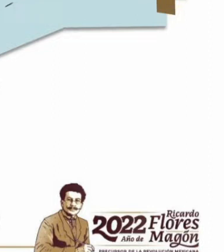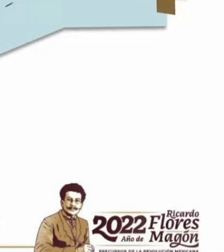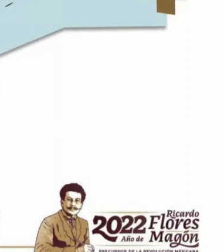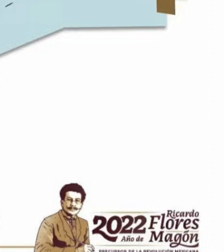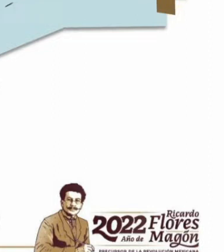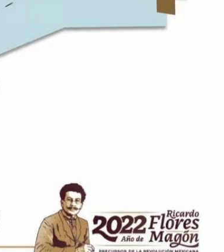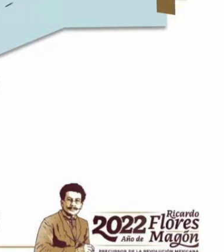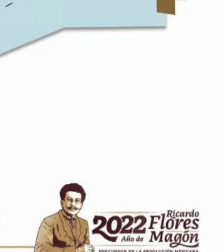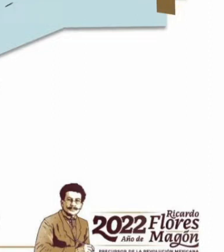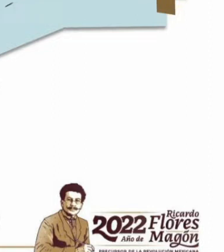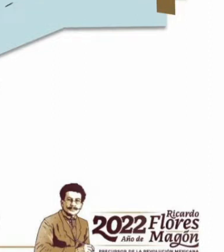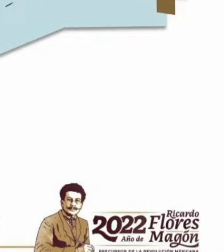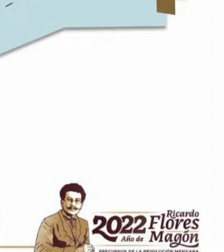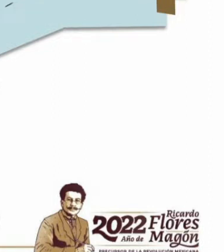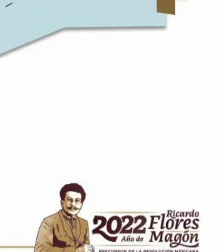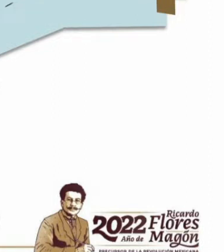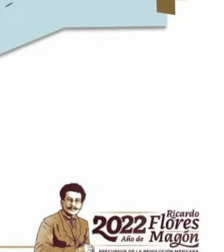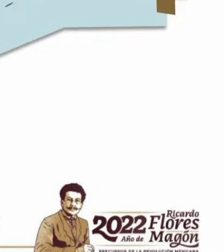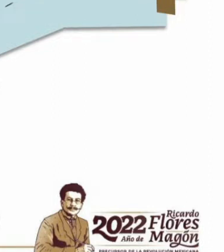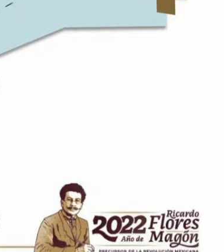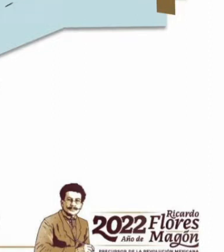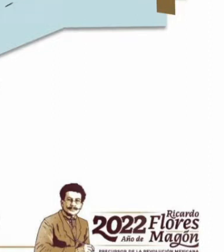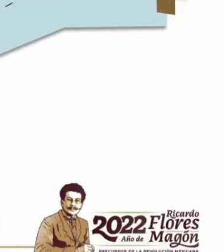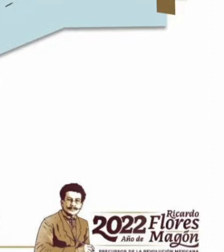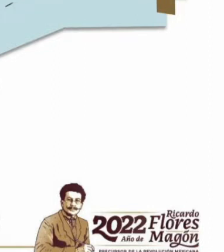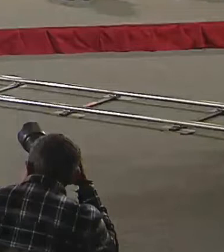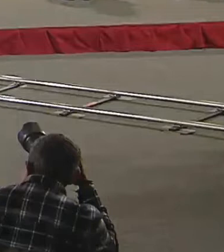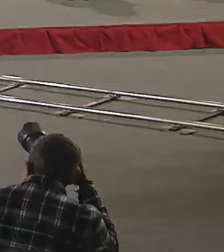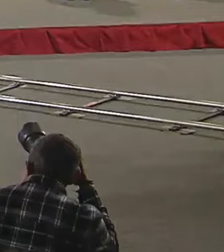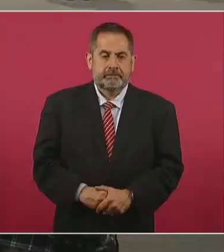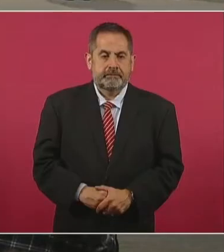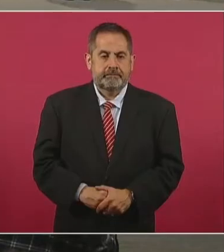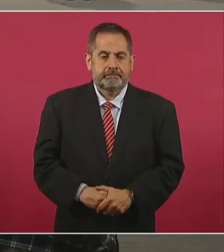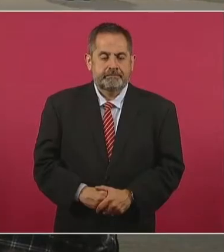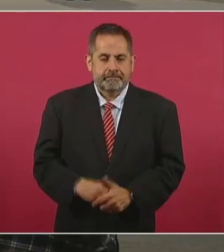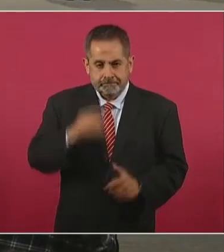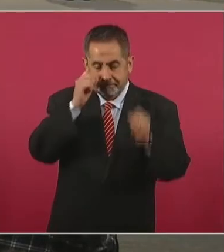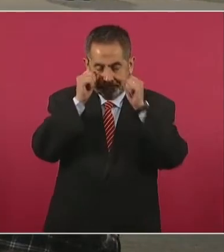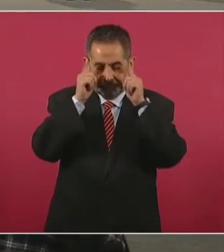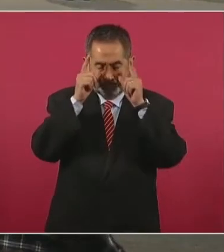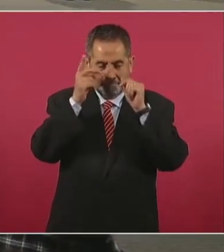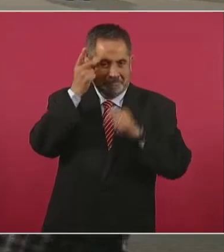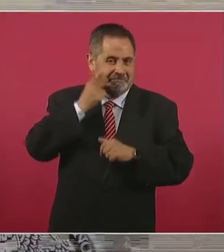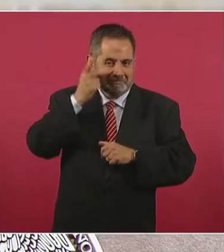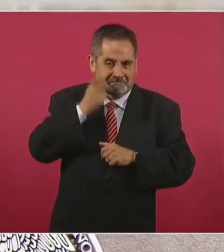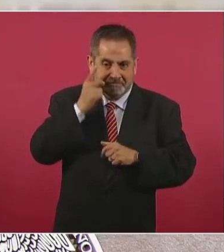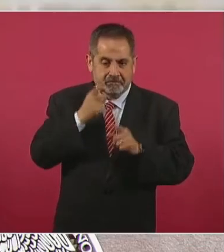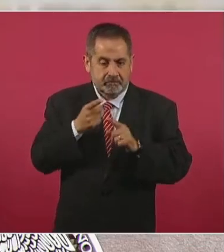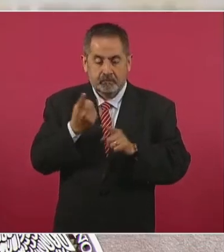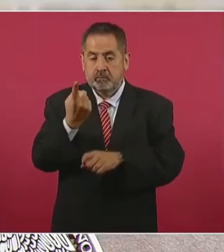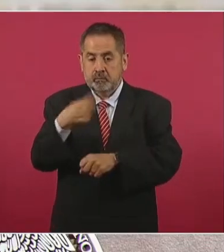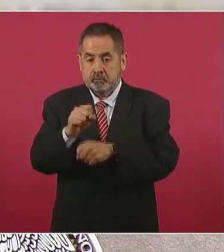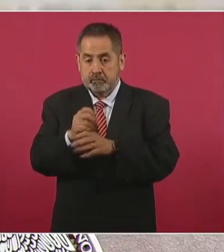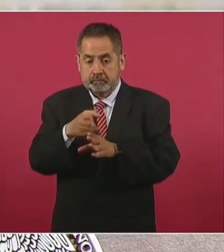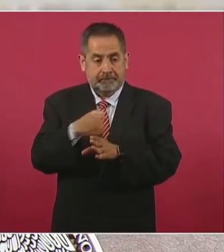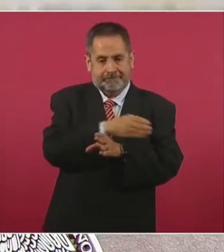El aumento de la somnolencia diurna se ha demostrado significativamente en comparación al momento a la semana previa, por ejemplo,